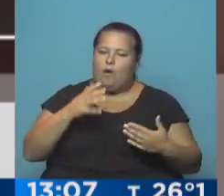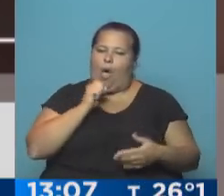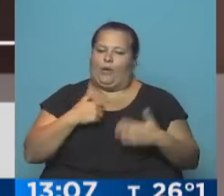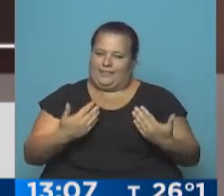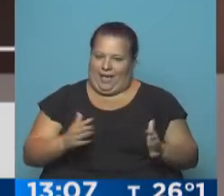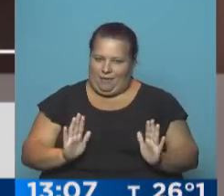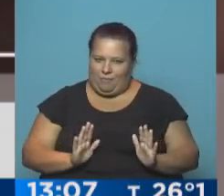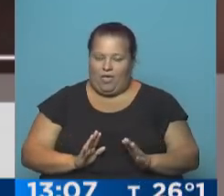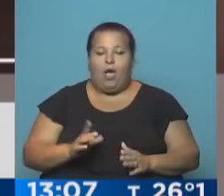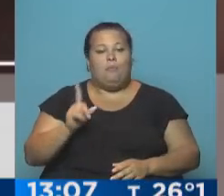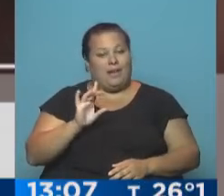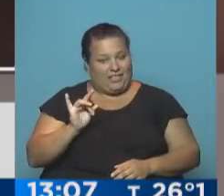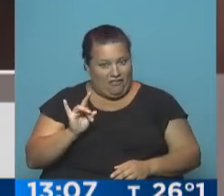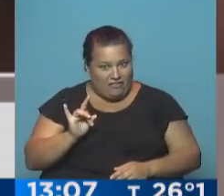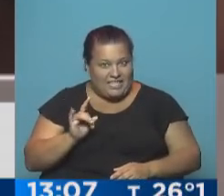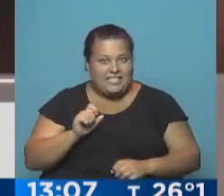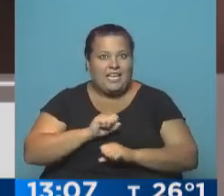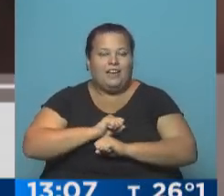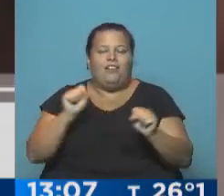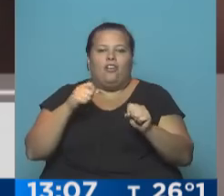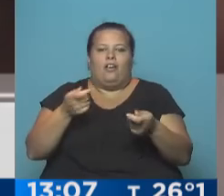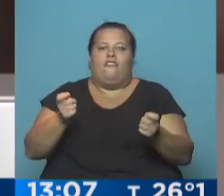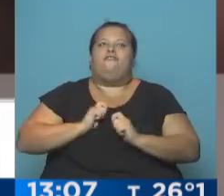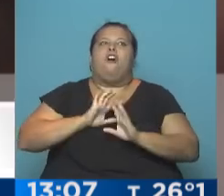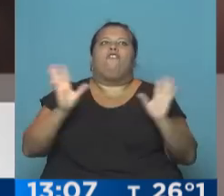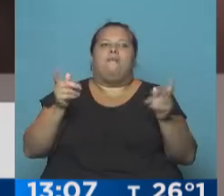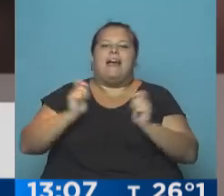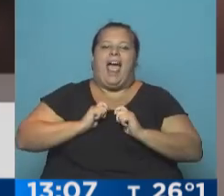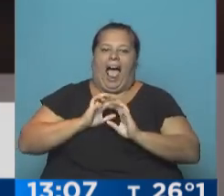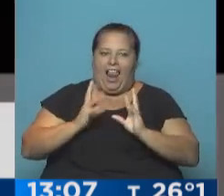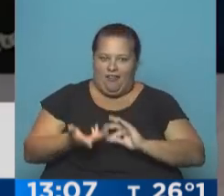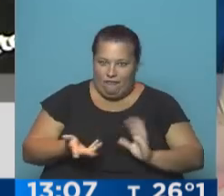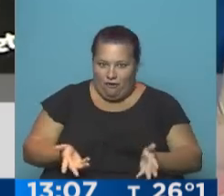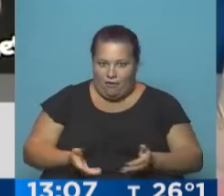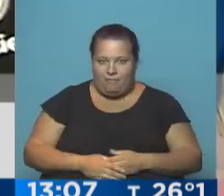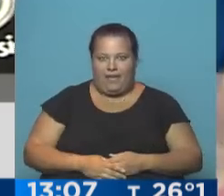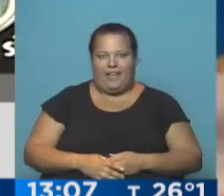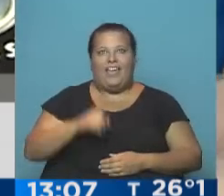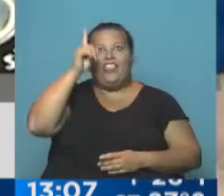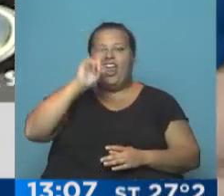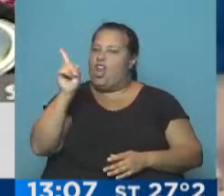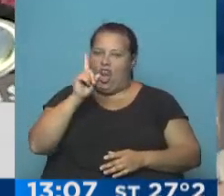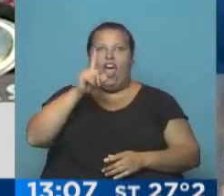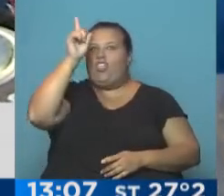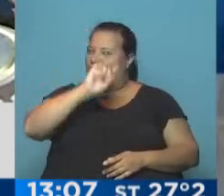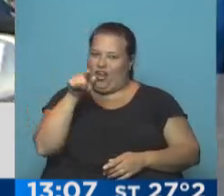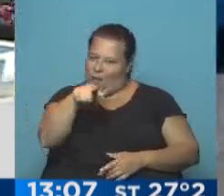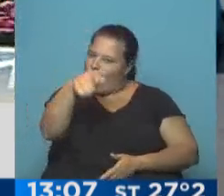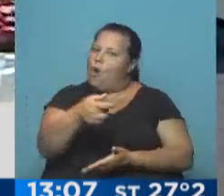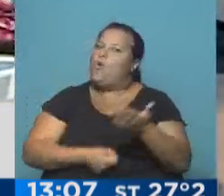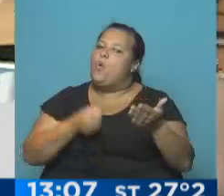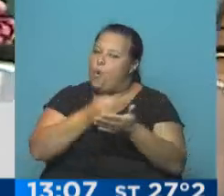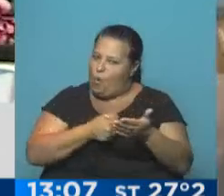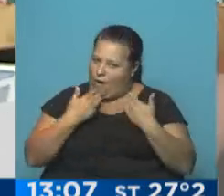soportar. Porque no es fácil recibir semejante regalo de arriba, ¿no? De arriba no, la lucha que hiciste. La lucha. La